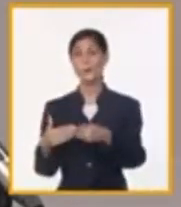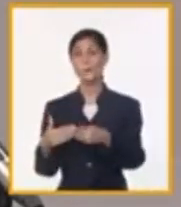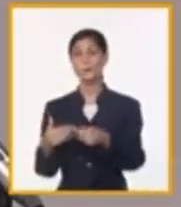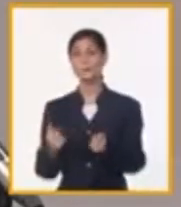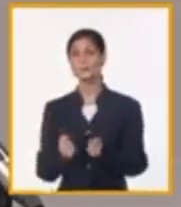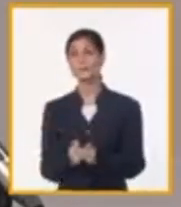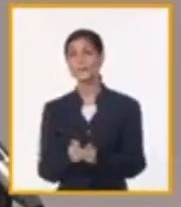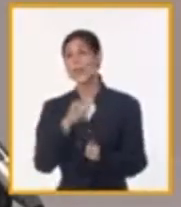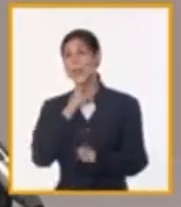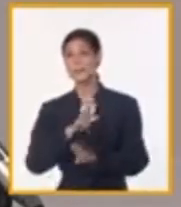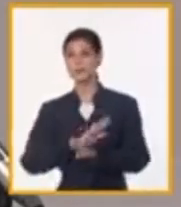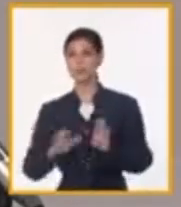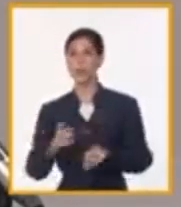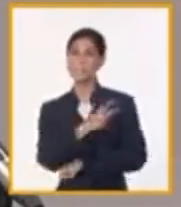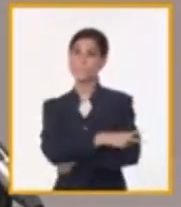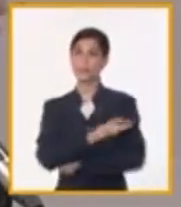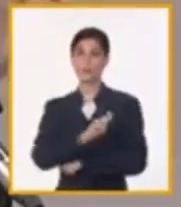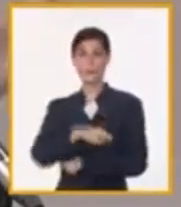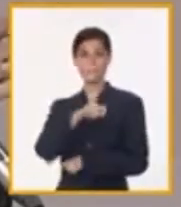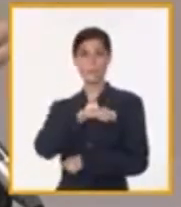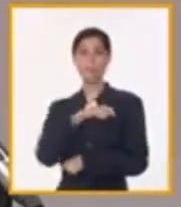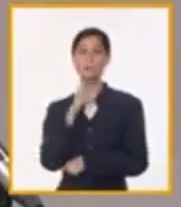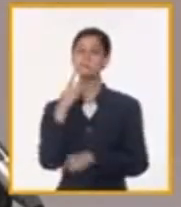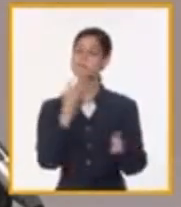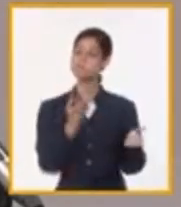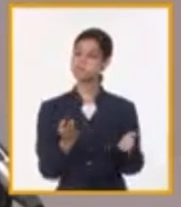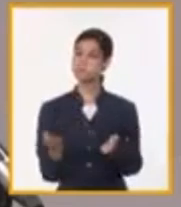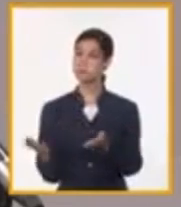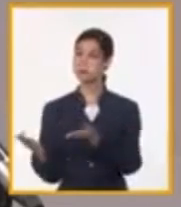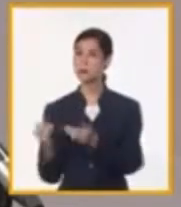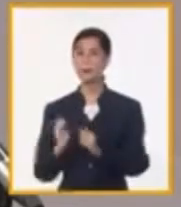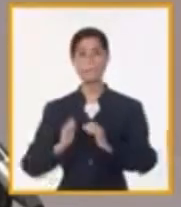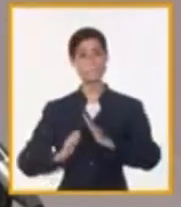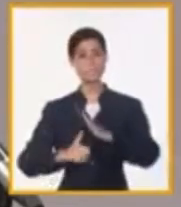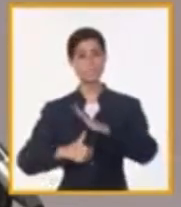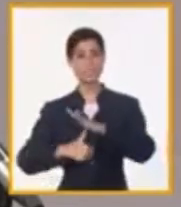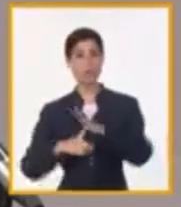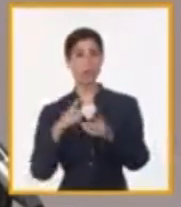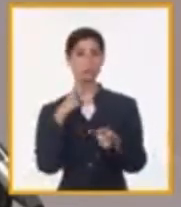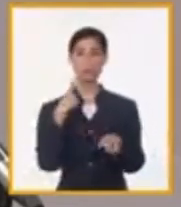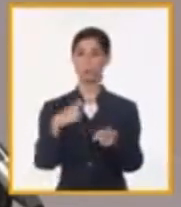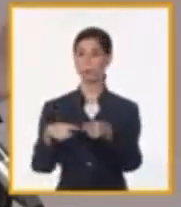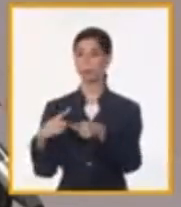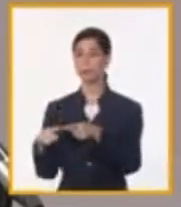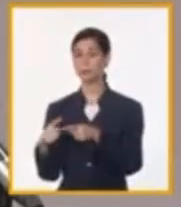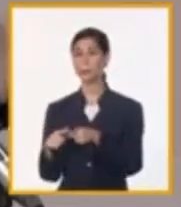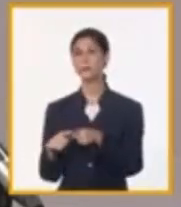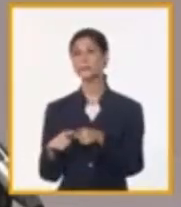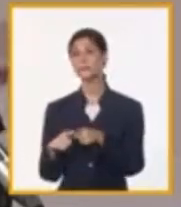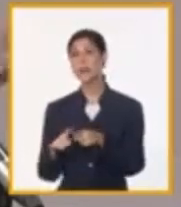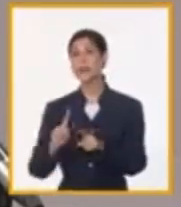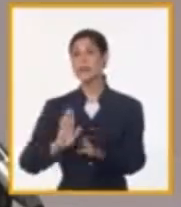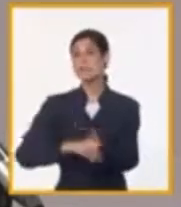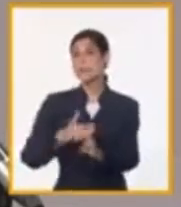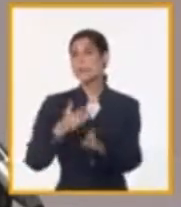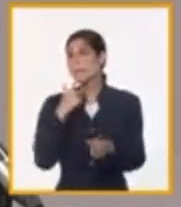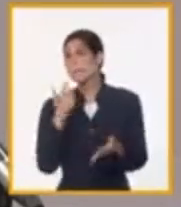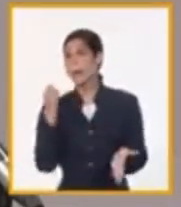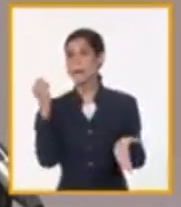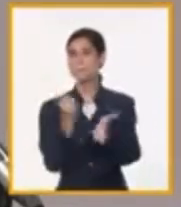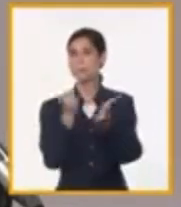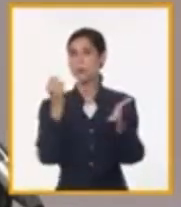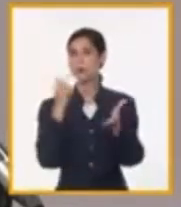en España he recibido con los honores de un presidente electo eh luego se aprueban mociones en el congreso